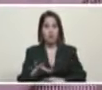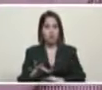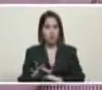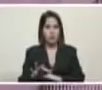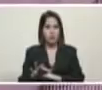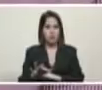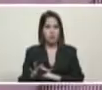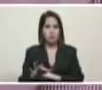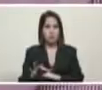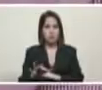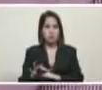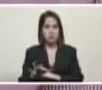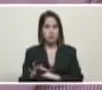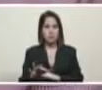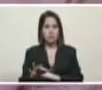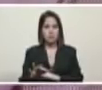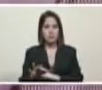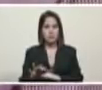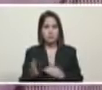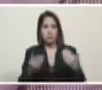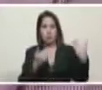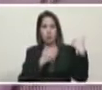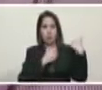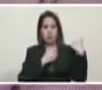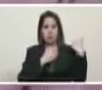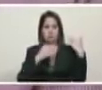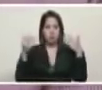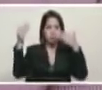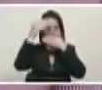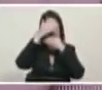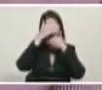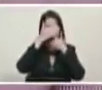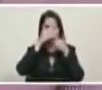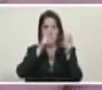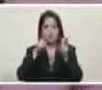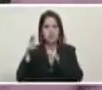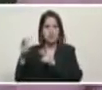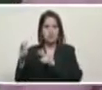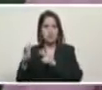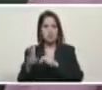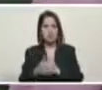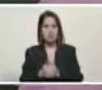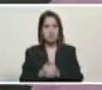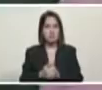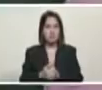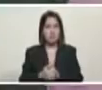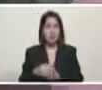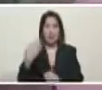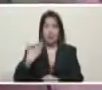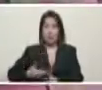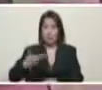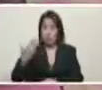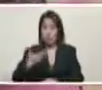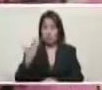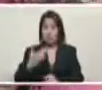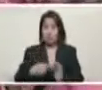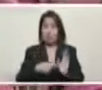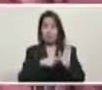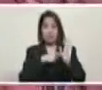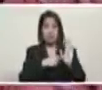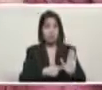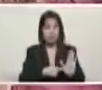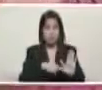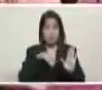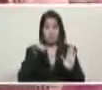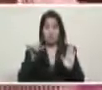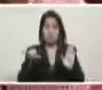fronterizas a cargo de estos grupos irregulares. Es importante destacar que en este hecho